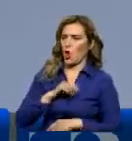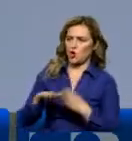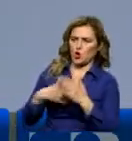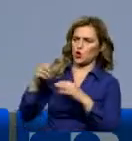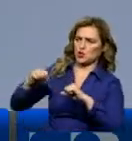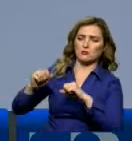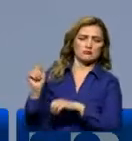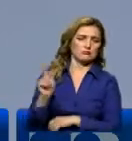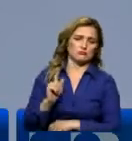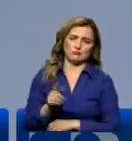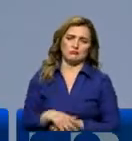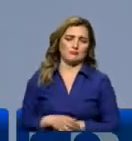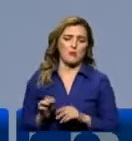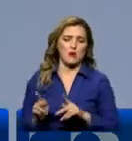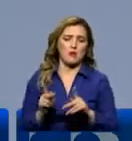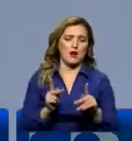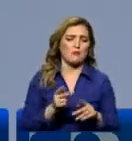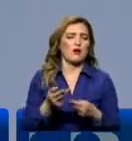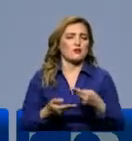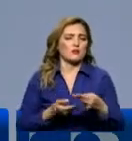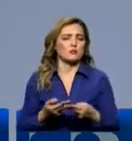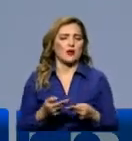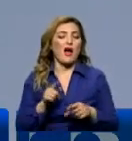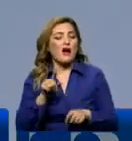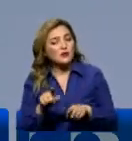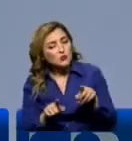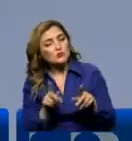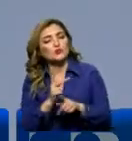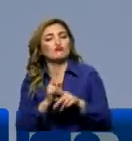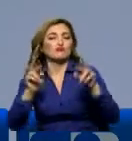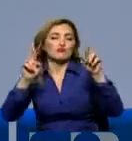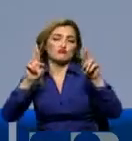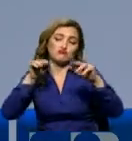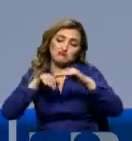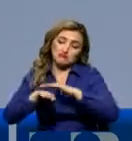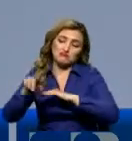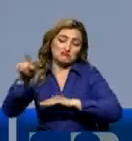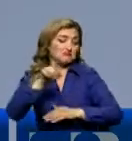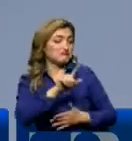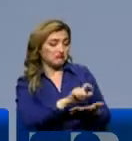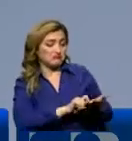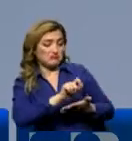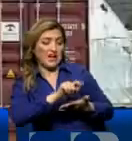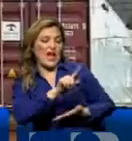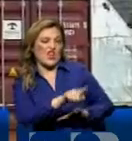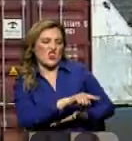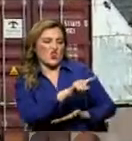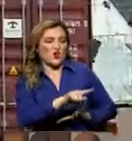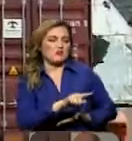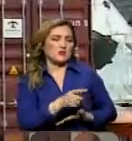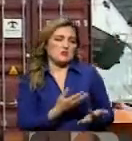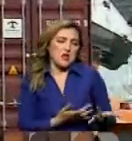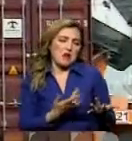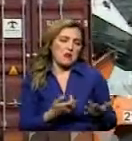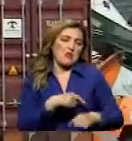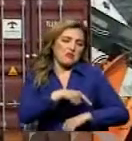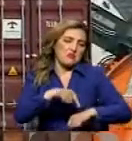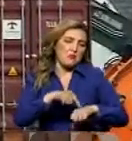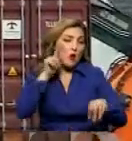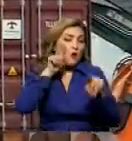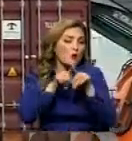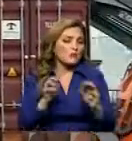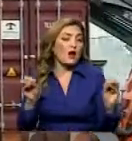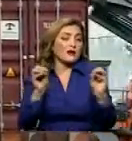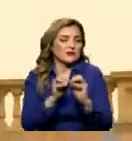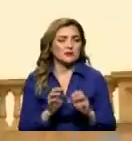negociar. Ellos, hay algunos productos, ojalá que puedan entrar y otros que tendrán que esperar un acuerdo más grande. El funcionario prefirió no dar fecha